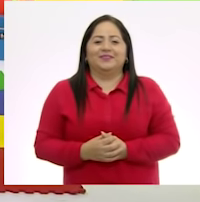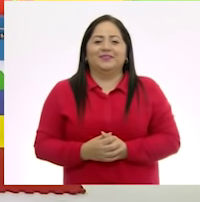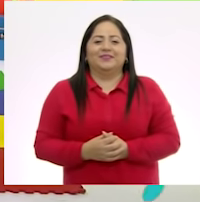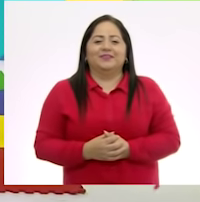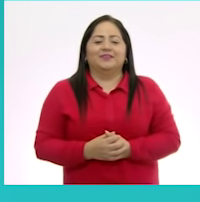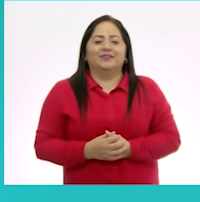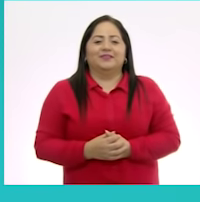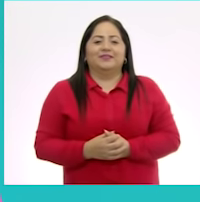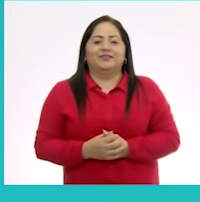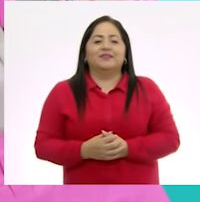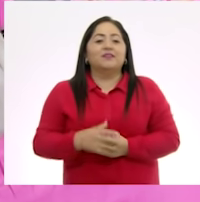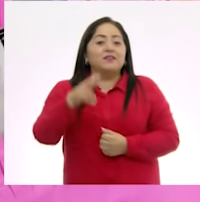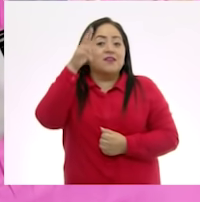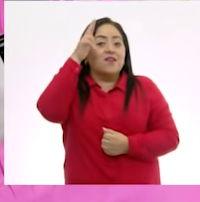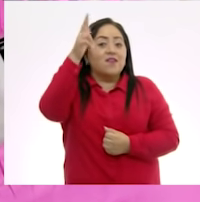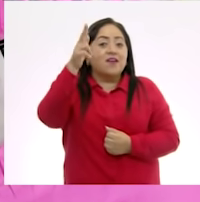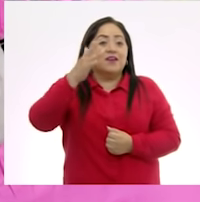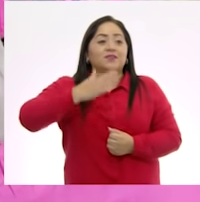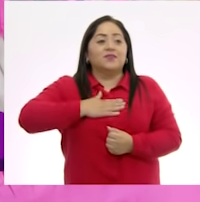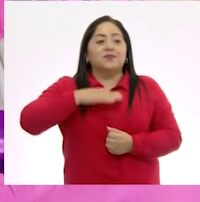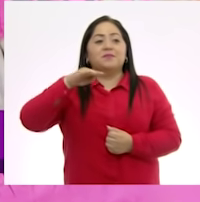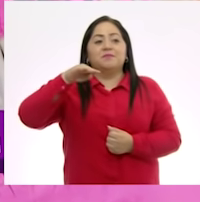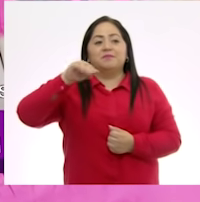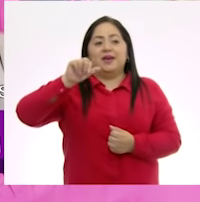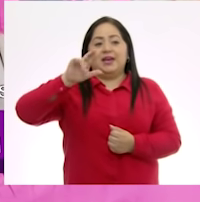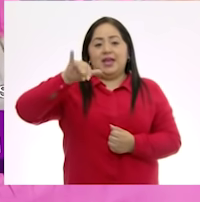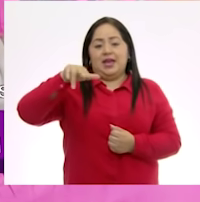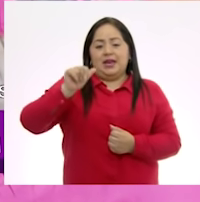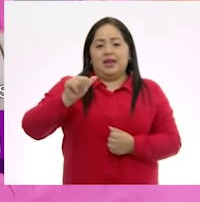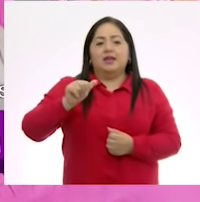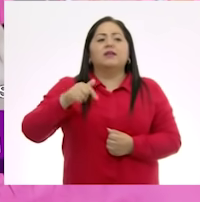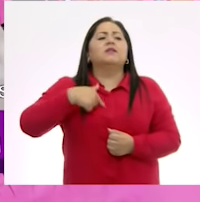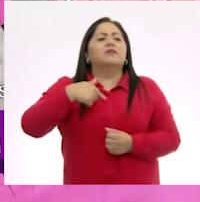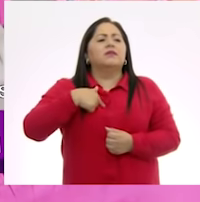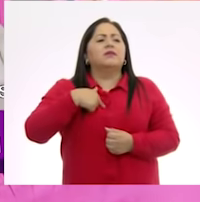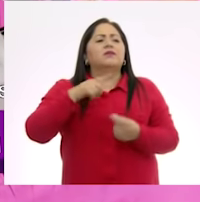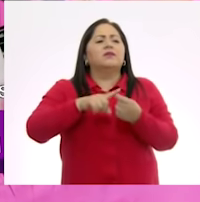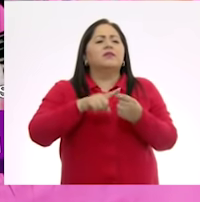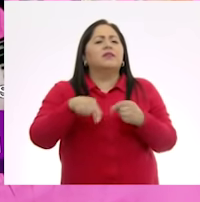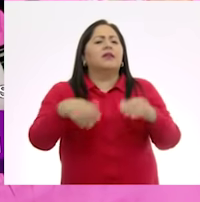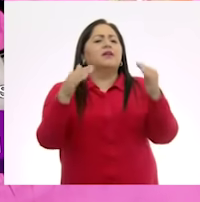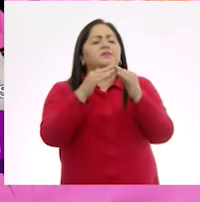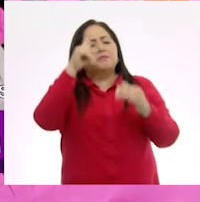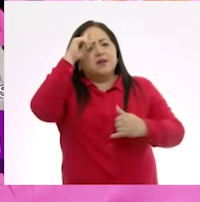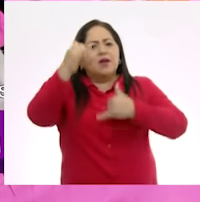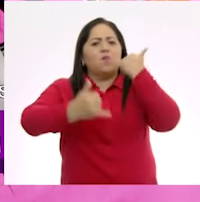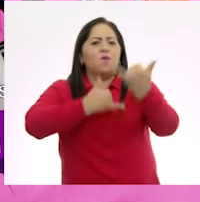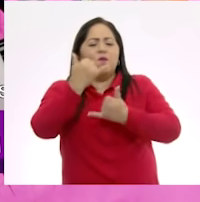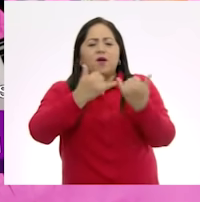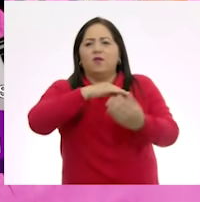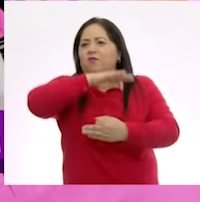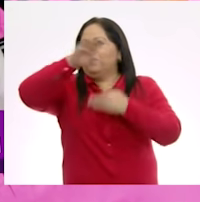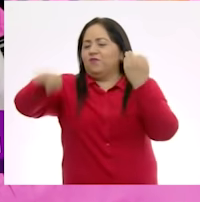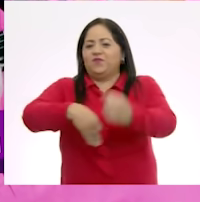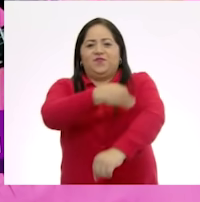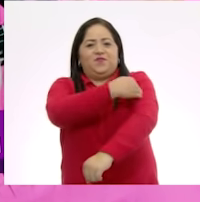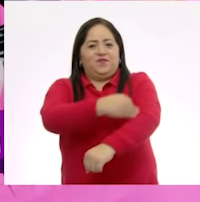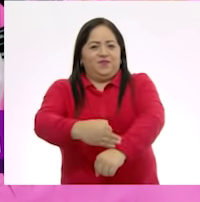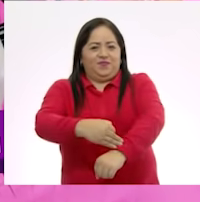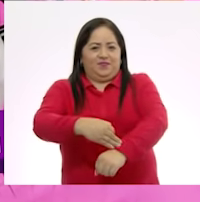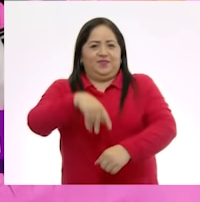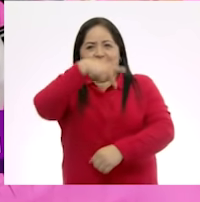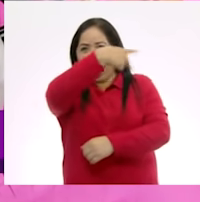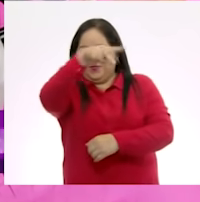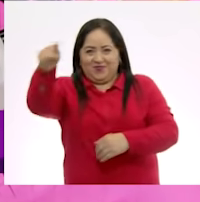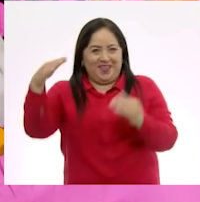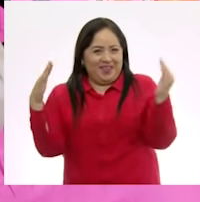¡Sí! Hola, soy Mariana Mayol, desde aquí, desde la casa, para jugar con todas las familias, cada quien en